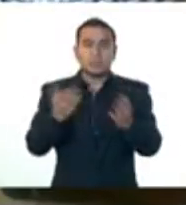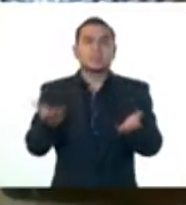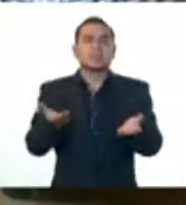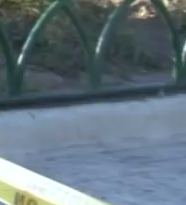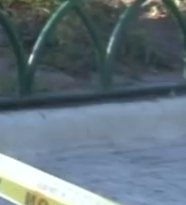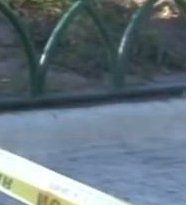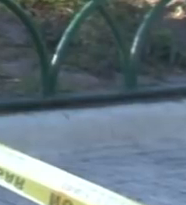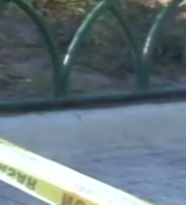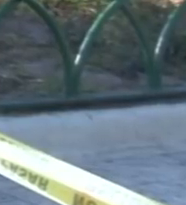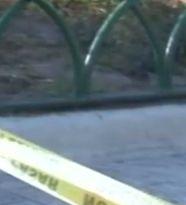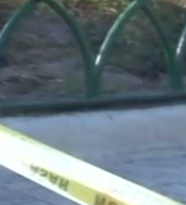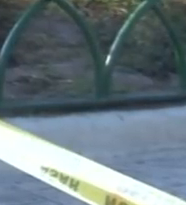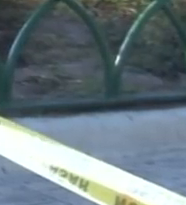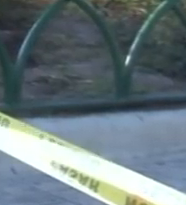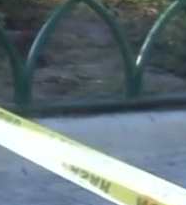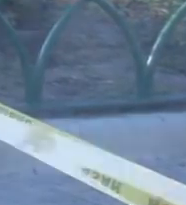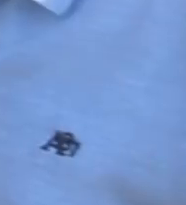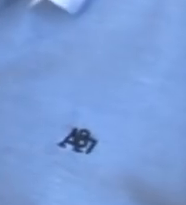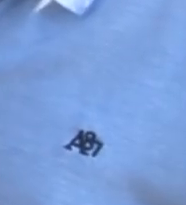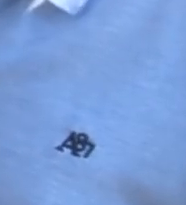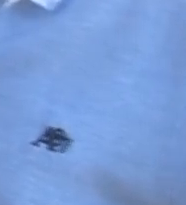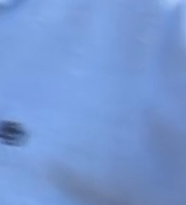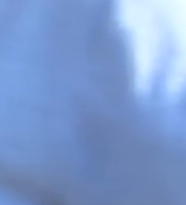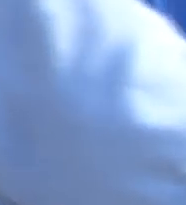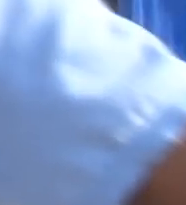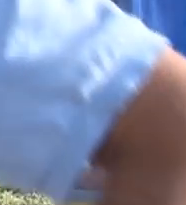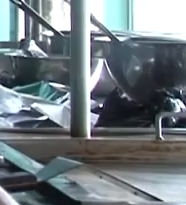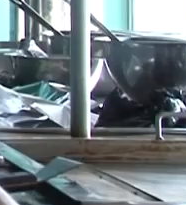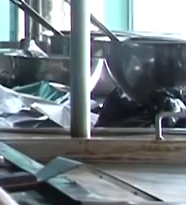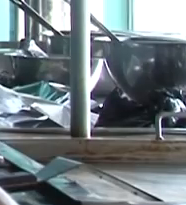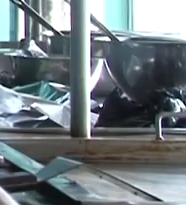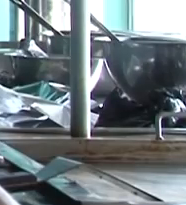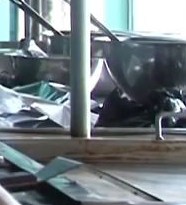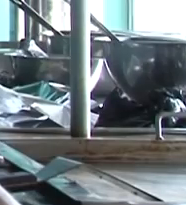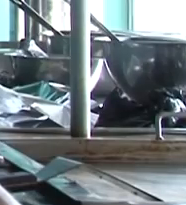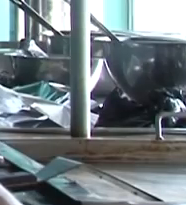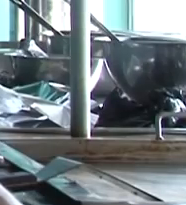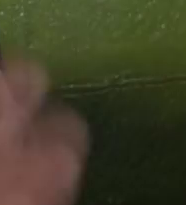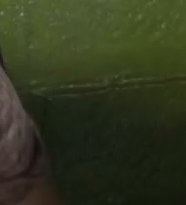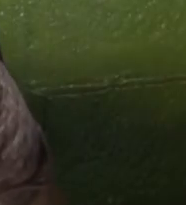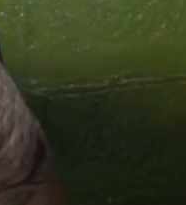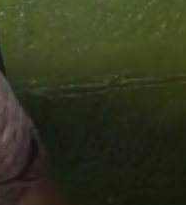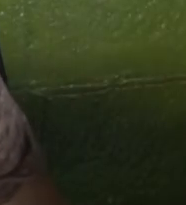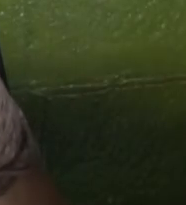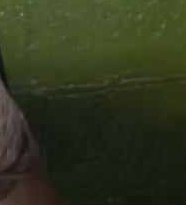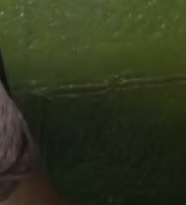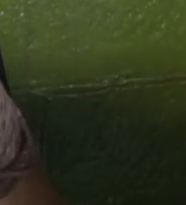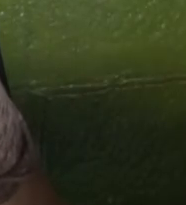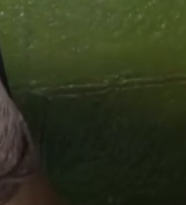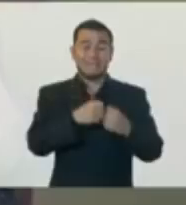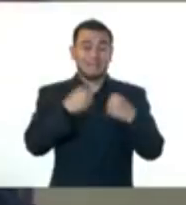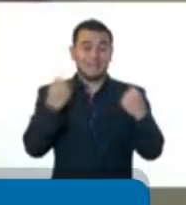impacto económico en algunos hogares salvadoreños que han dejado de recibir salarios o ingresos durante la emergencia nacional por kobe